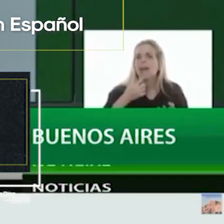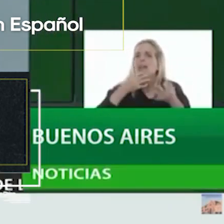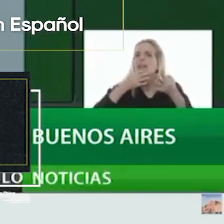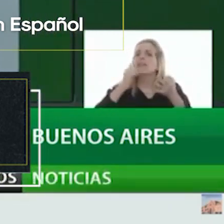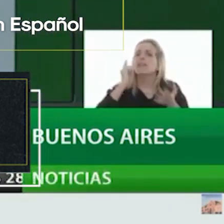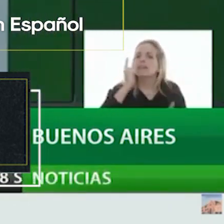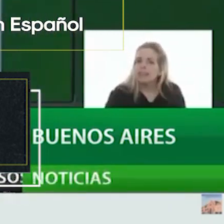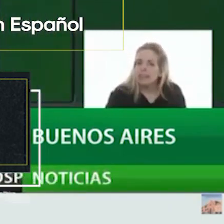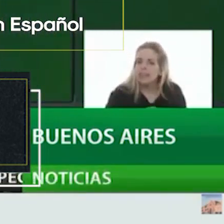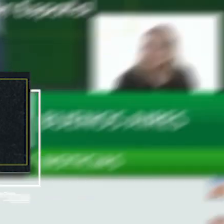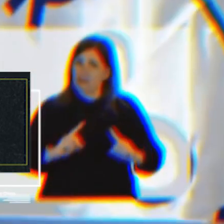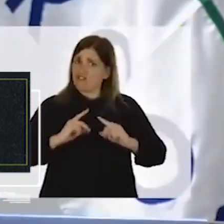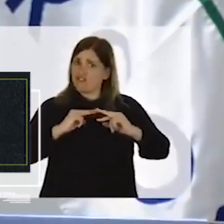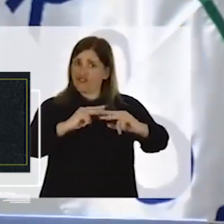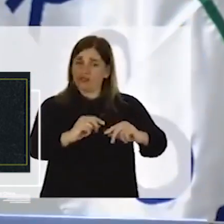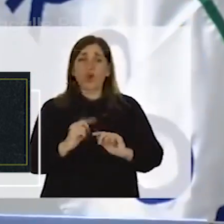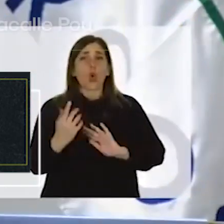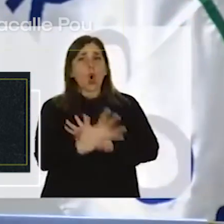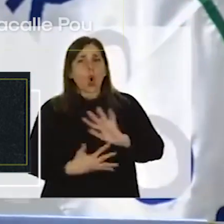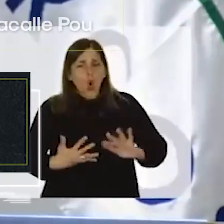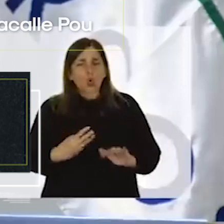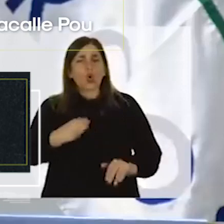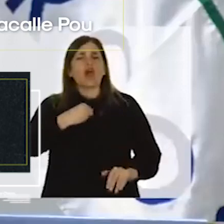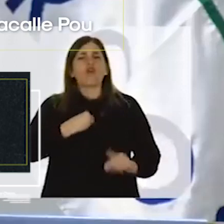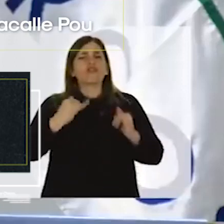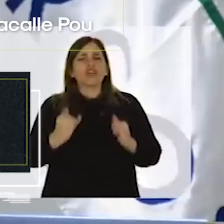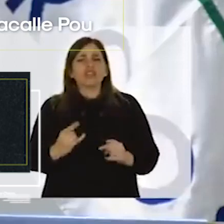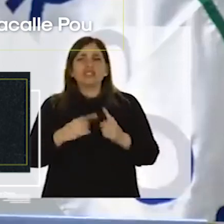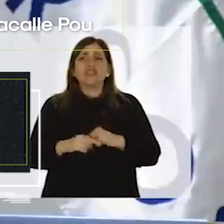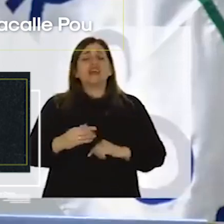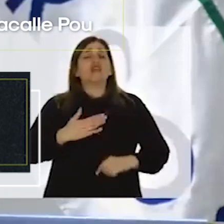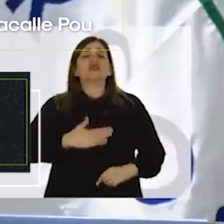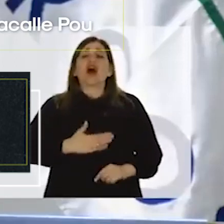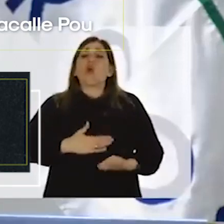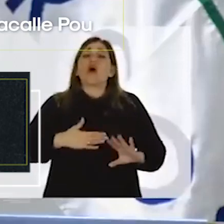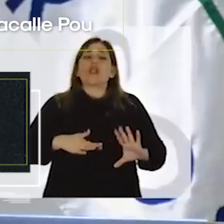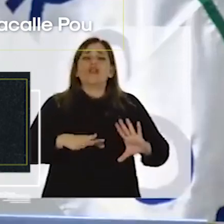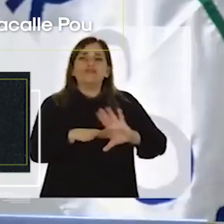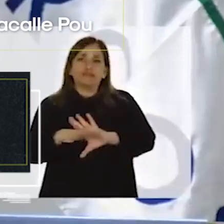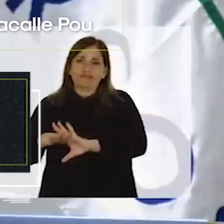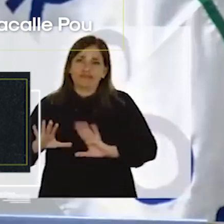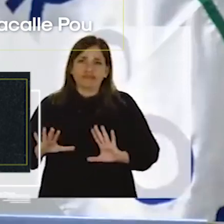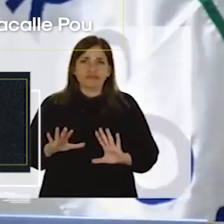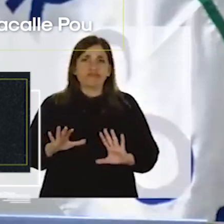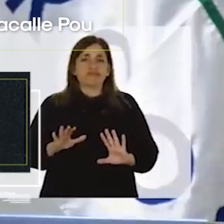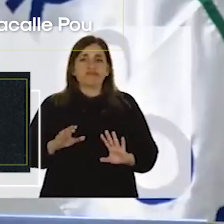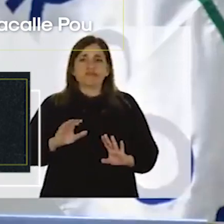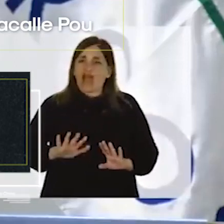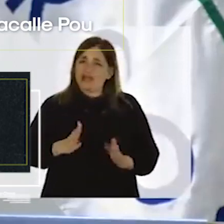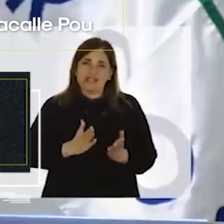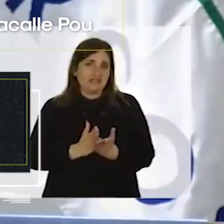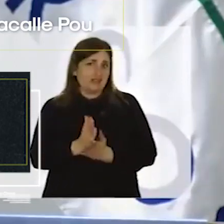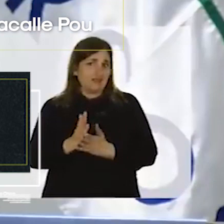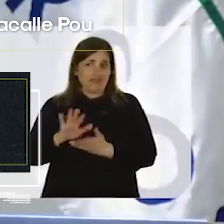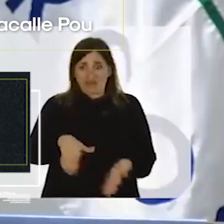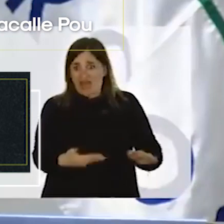nuestro proceso de integración. Uruguay cree en la regla del consenso. Así ha